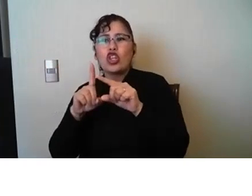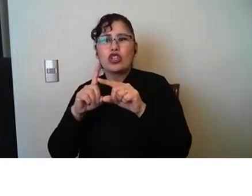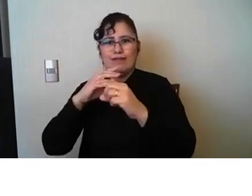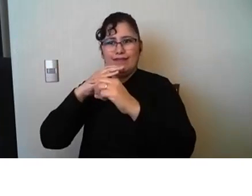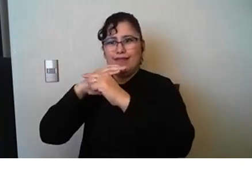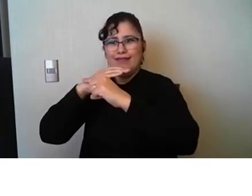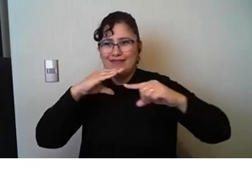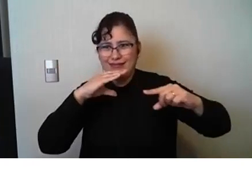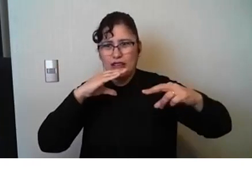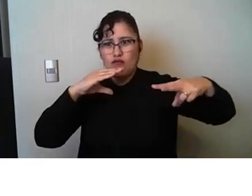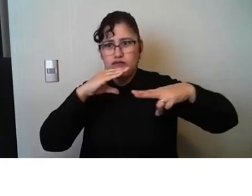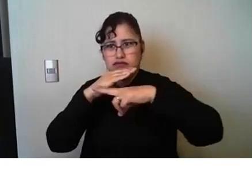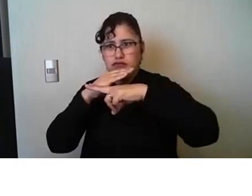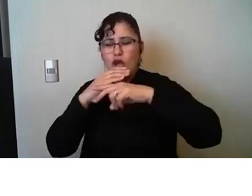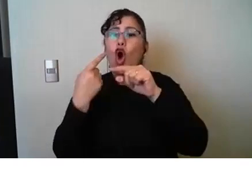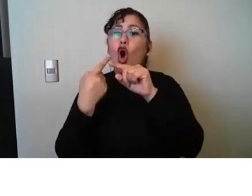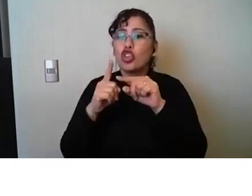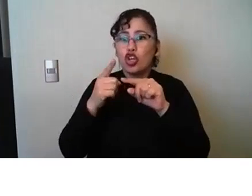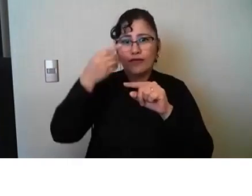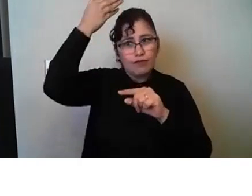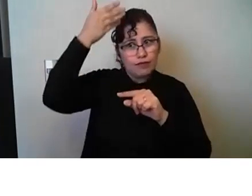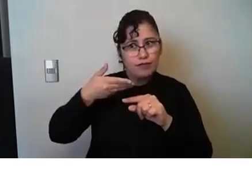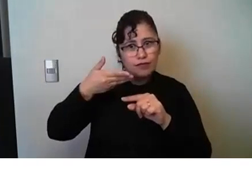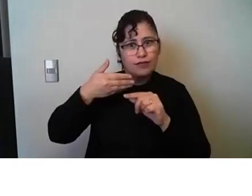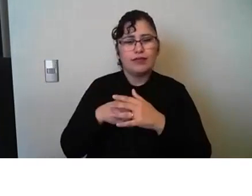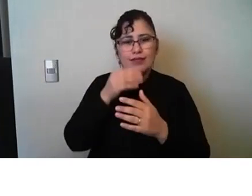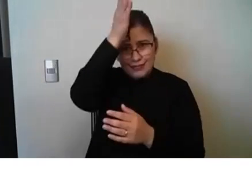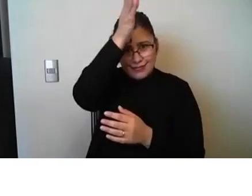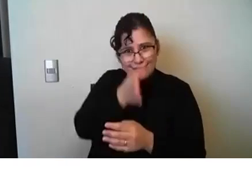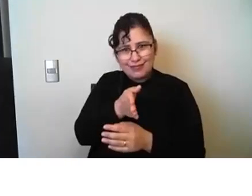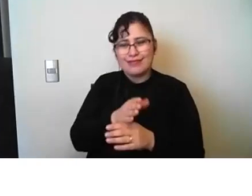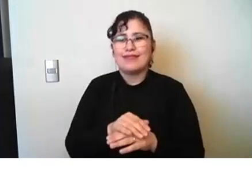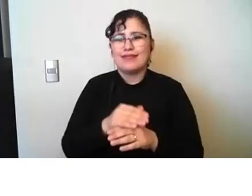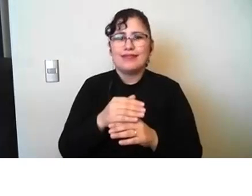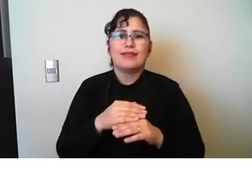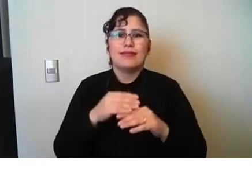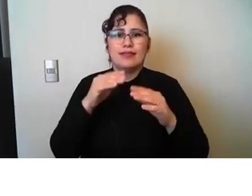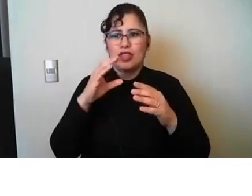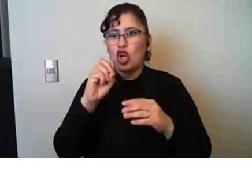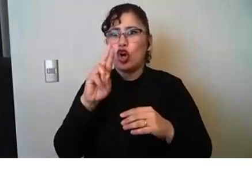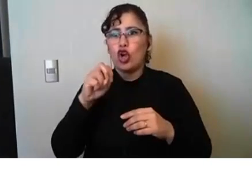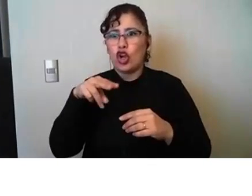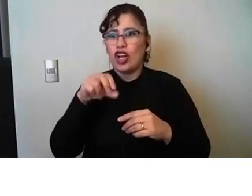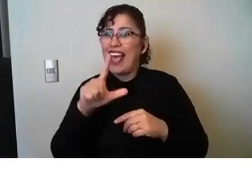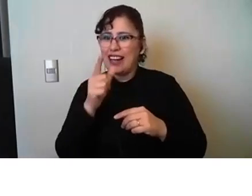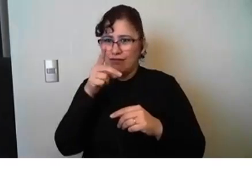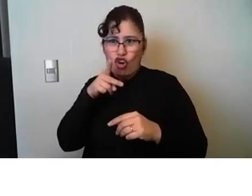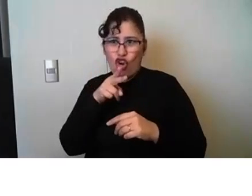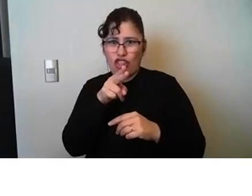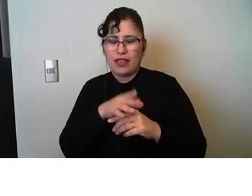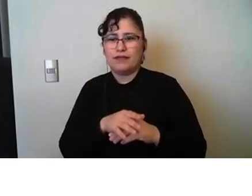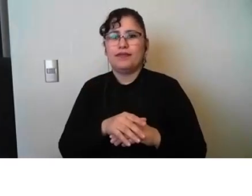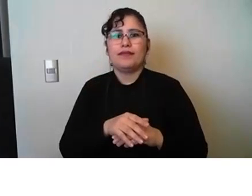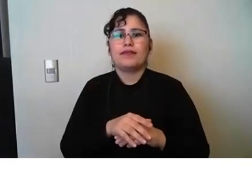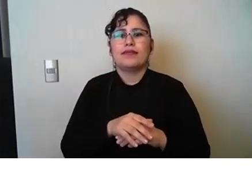que estudien, es decir, que van en esta dirección, son todos cortes coronales, ¿cierto? Porque son paralelos